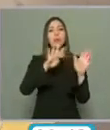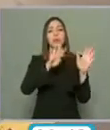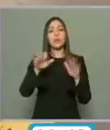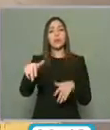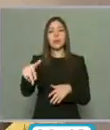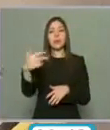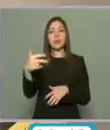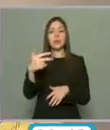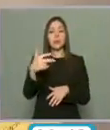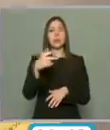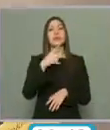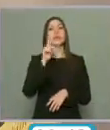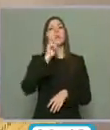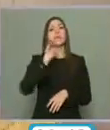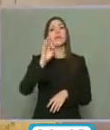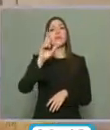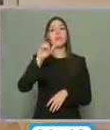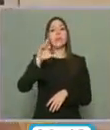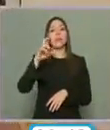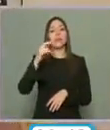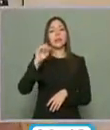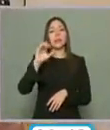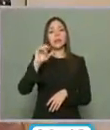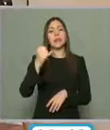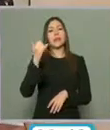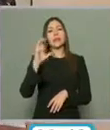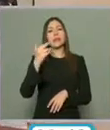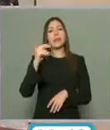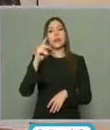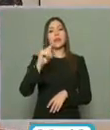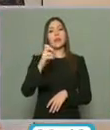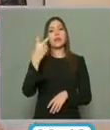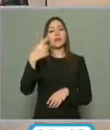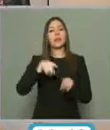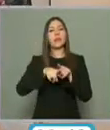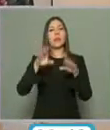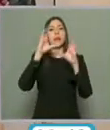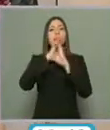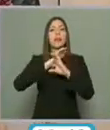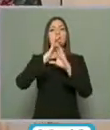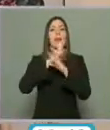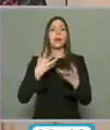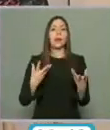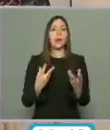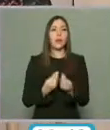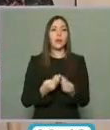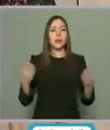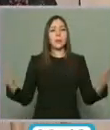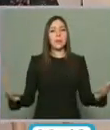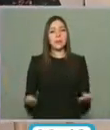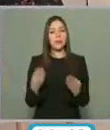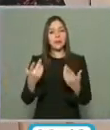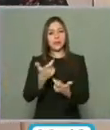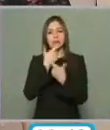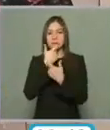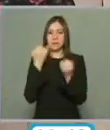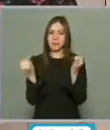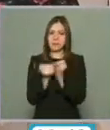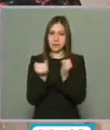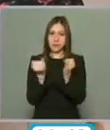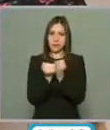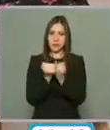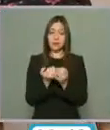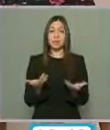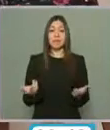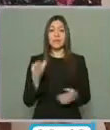1913. Francisca y Charlotte, las hermanas, cantan juntas, bailan y ríen también.